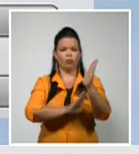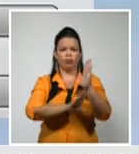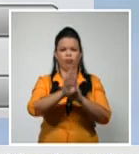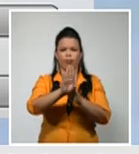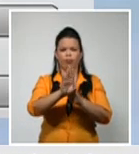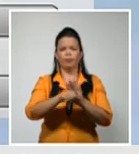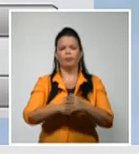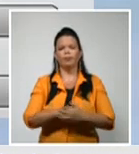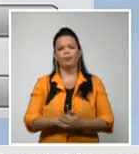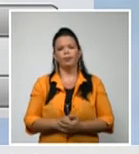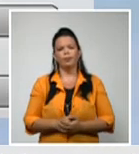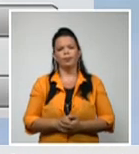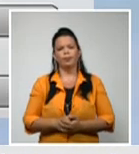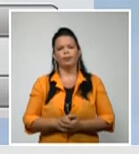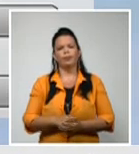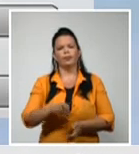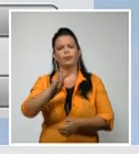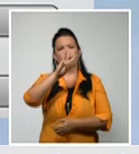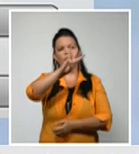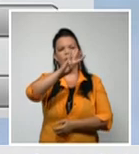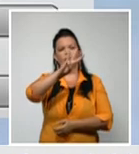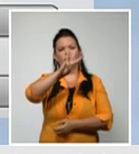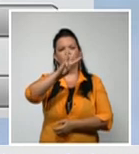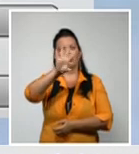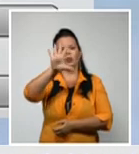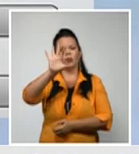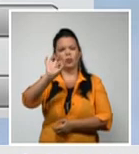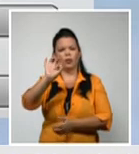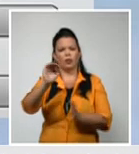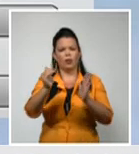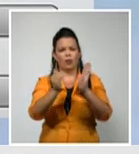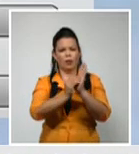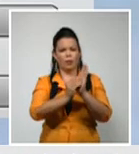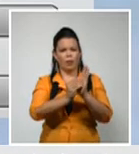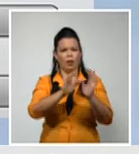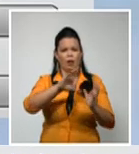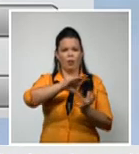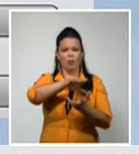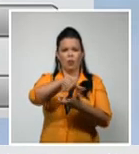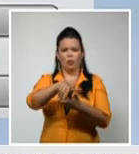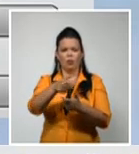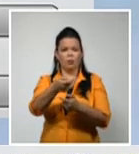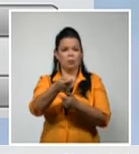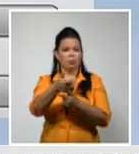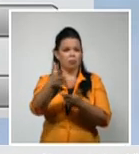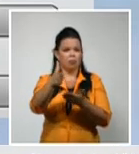los 350.000 que se diagnosticaron en el mundo, casi 351.000,